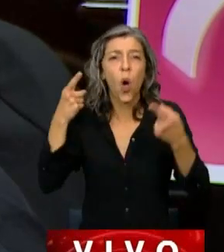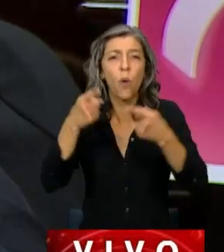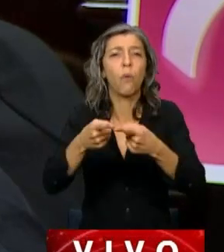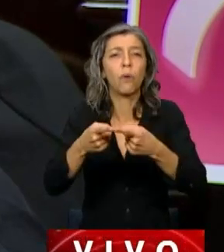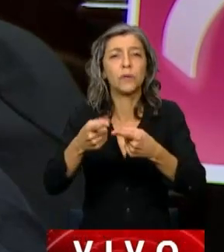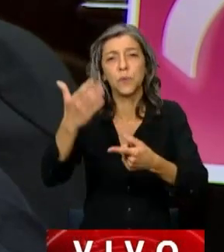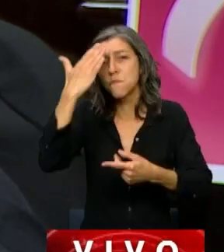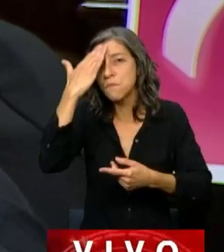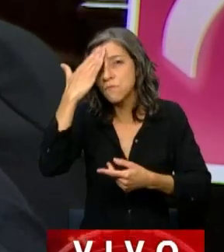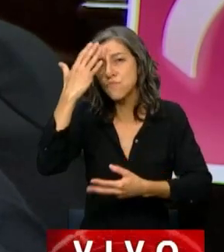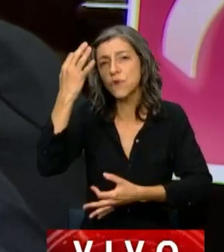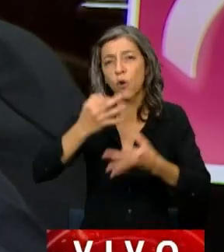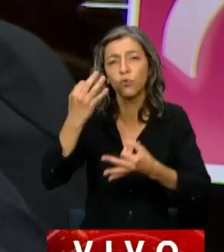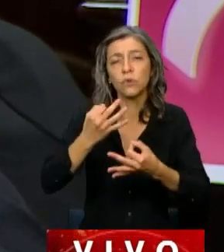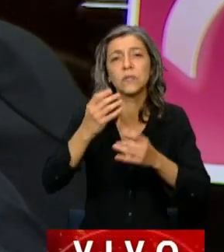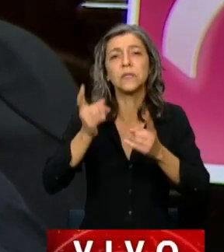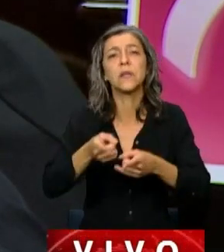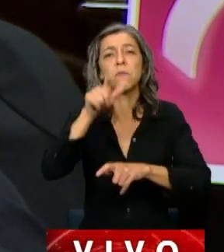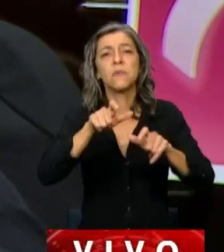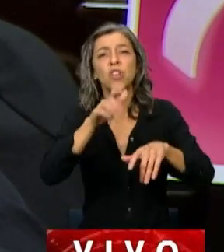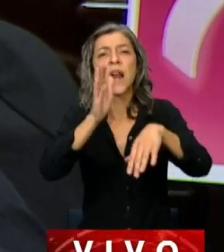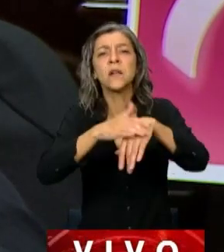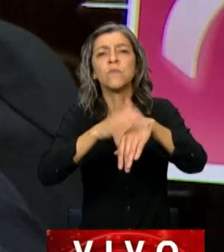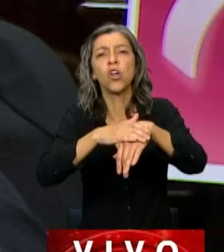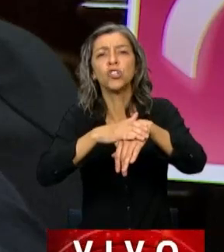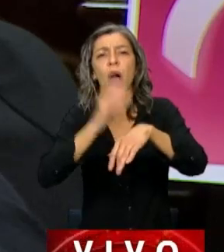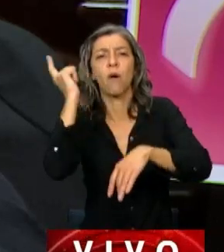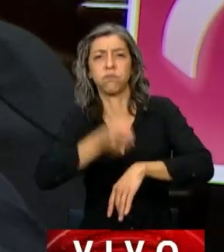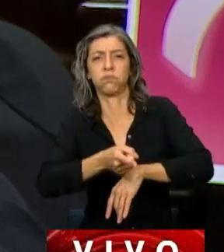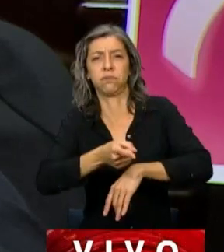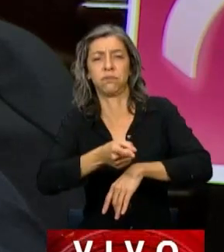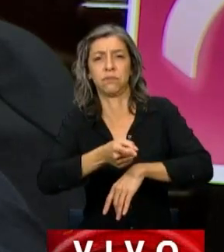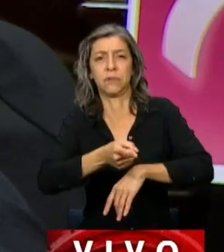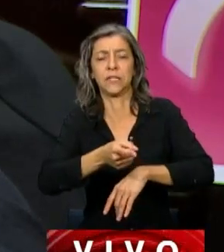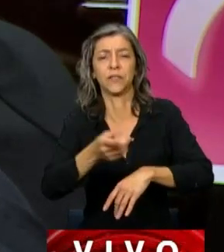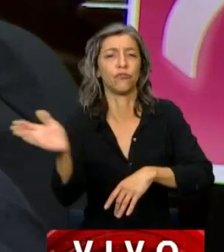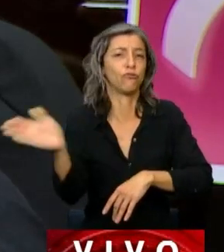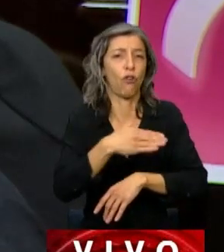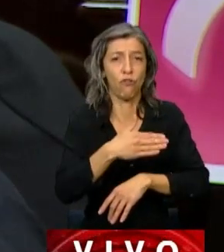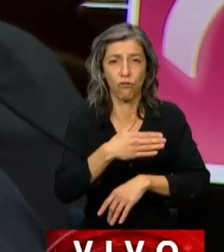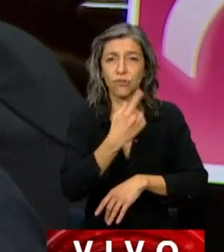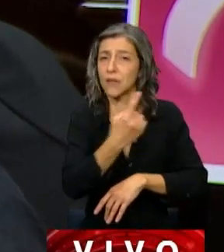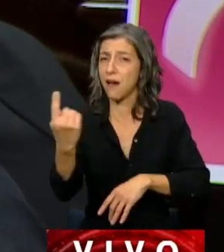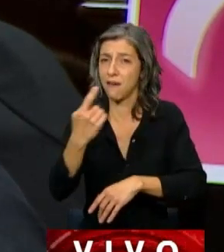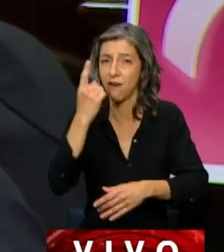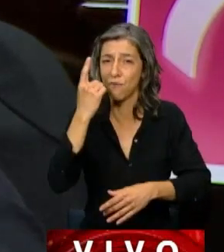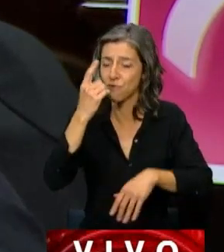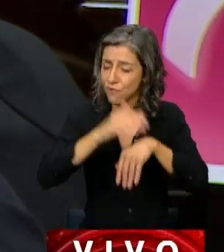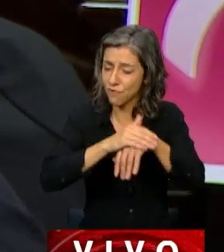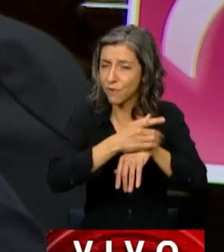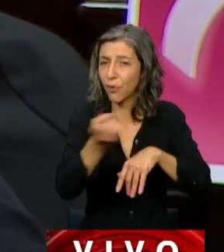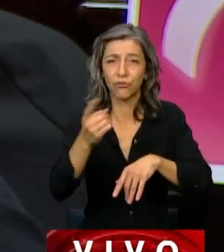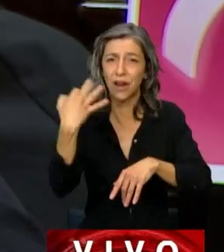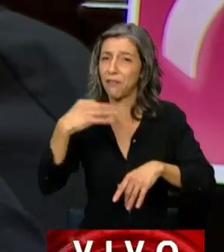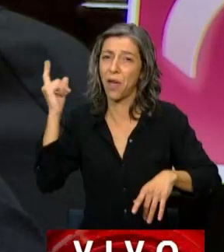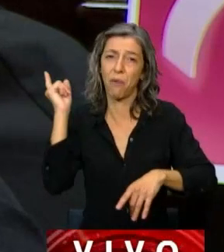por la condena de los responsables, de todos y de cada uno de los responsables. En esa lucha